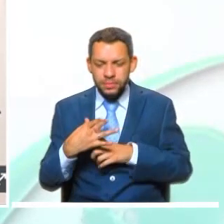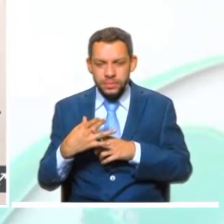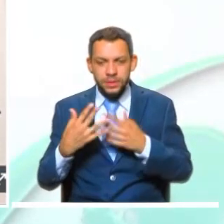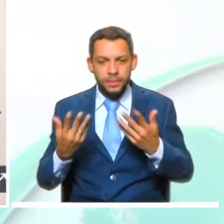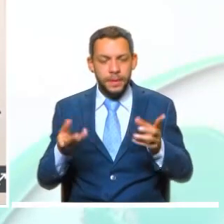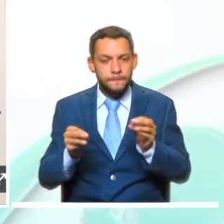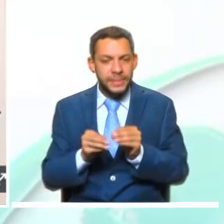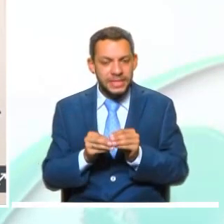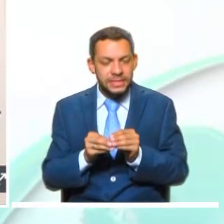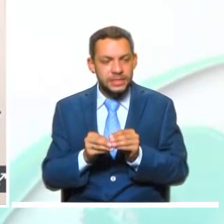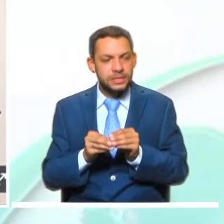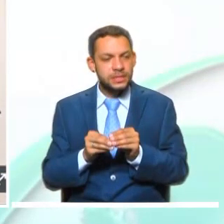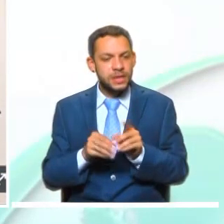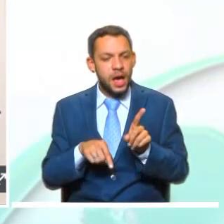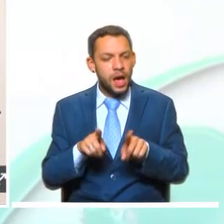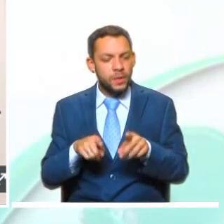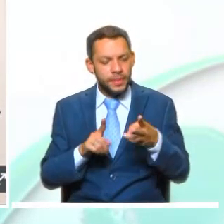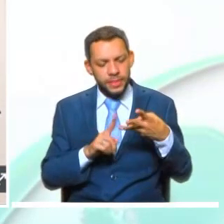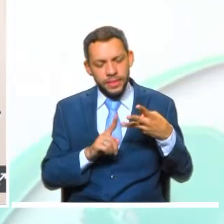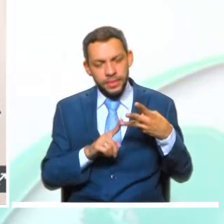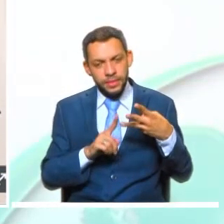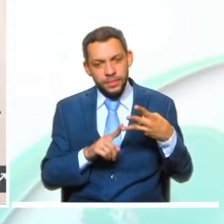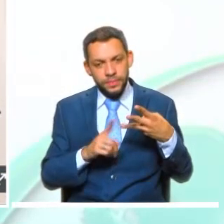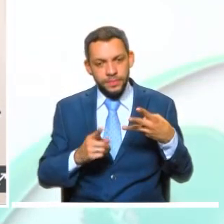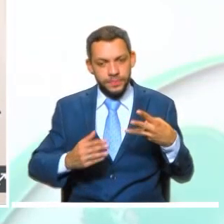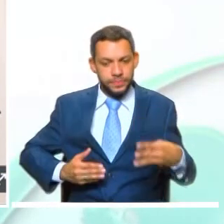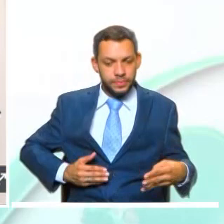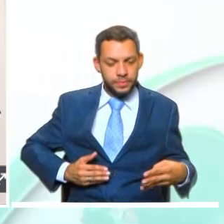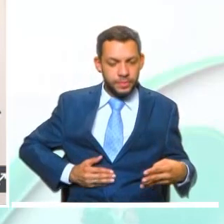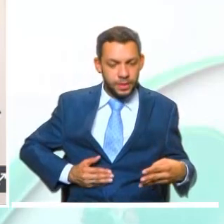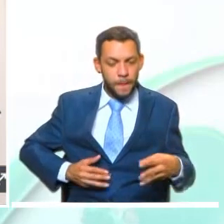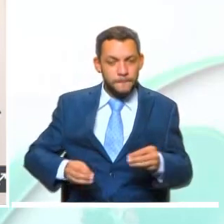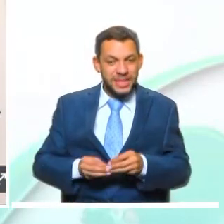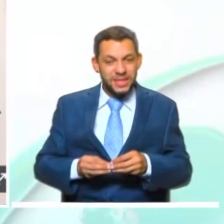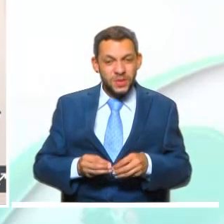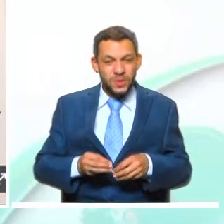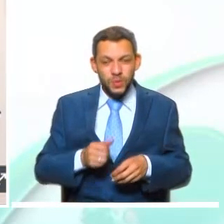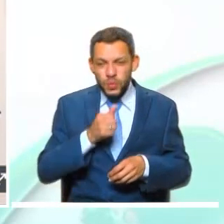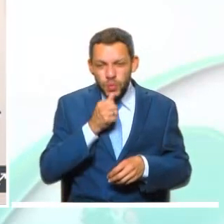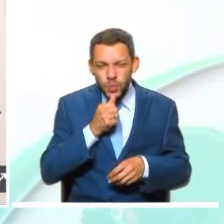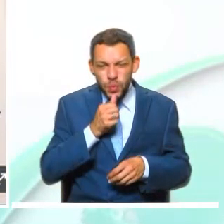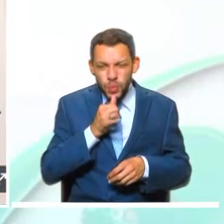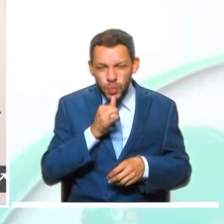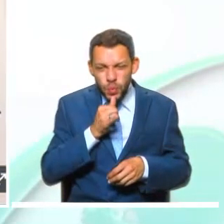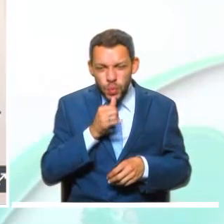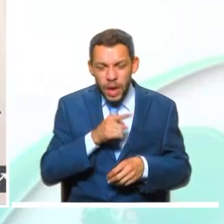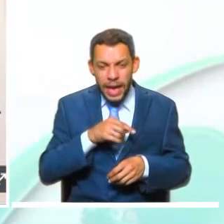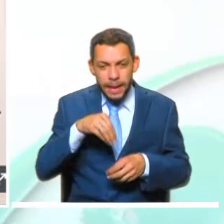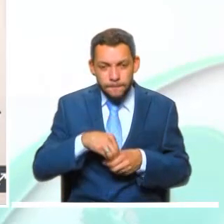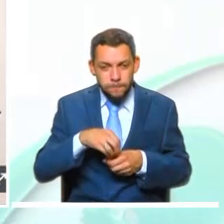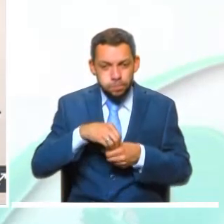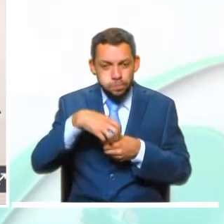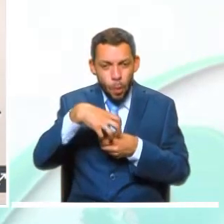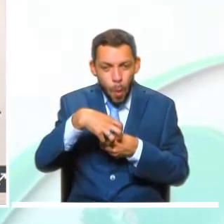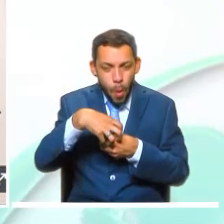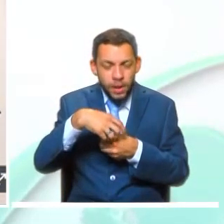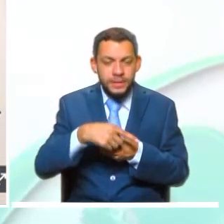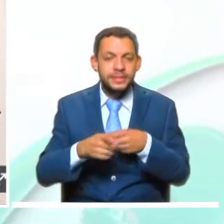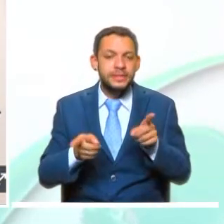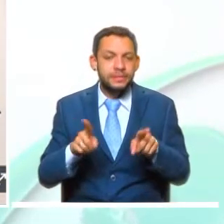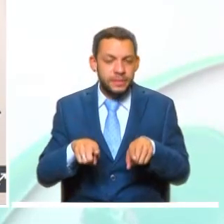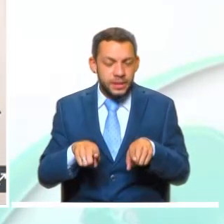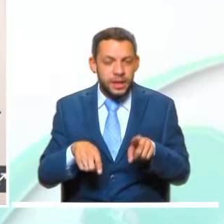puede tener un problema en la vejiga inclusive puede que tenga también